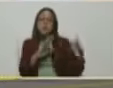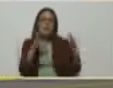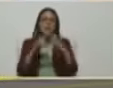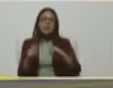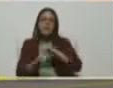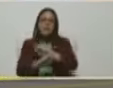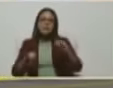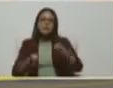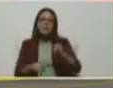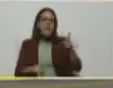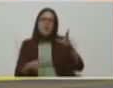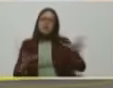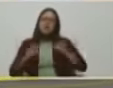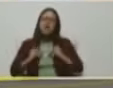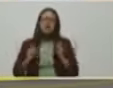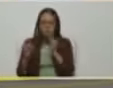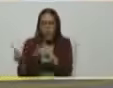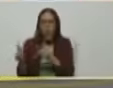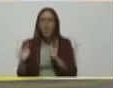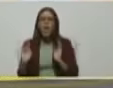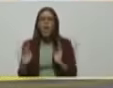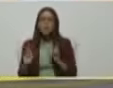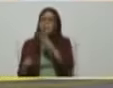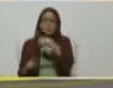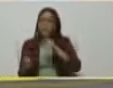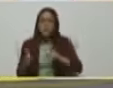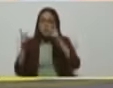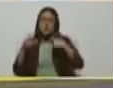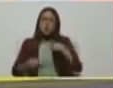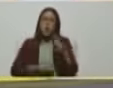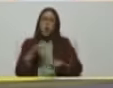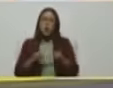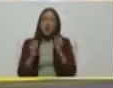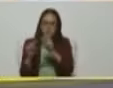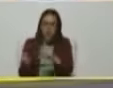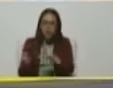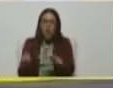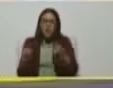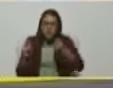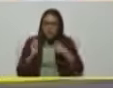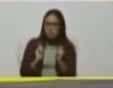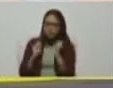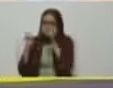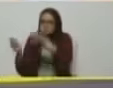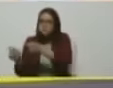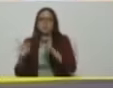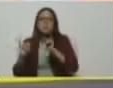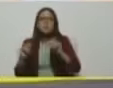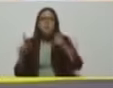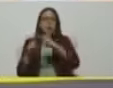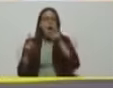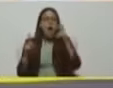Y él aceptó la decisión del Congreso y designó al general Antonio José de Sucre